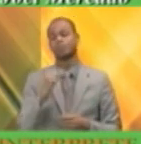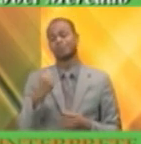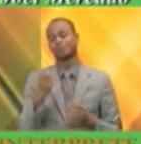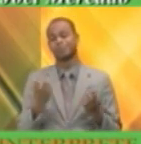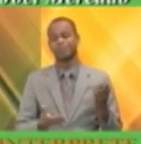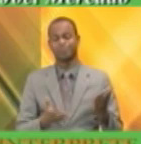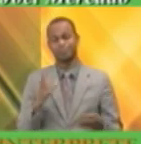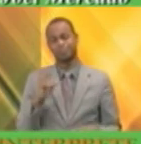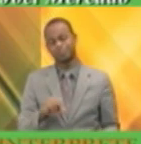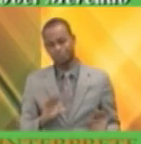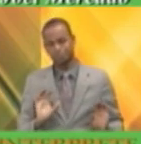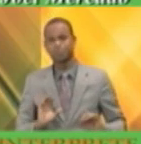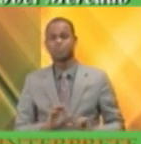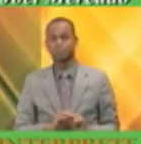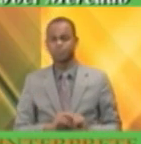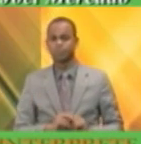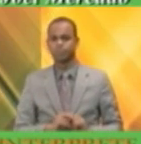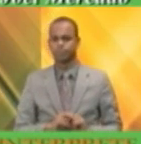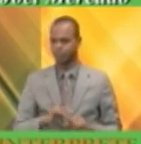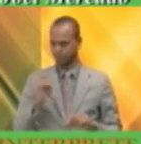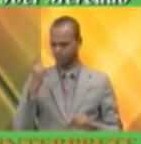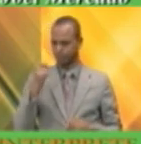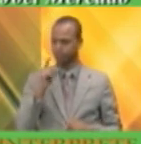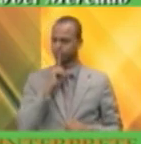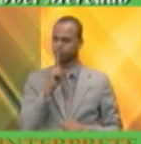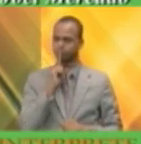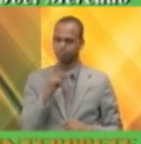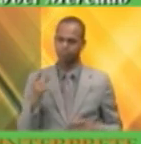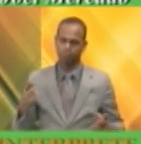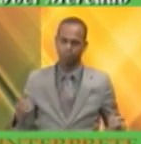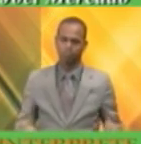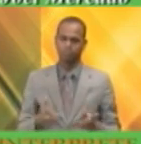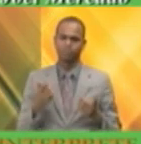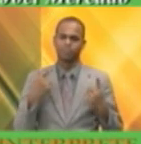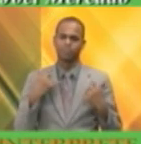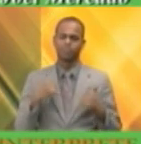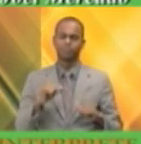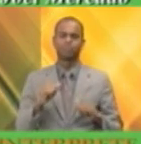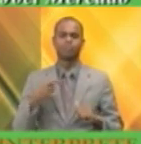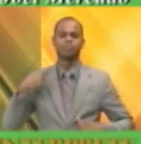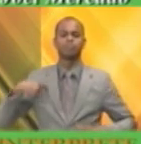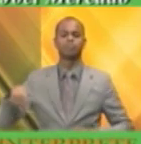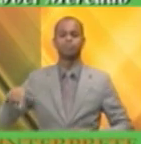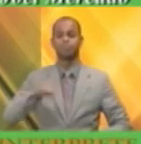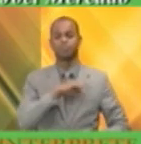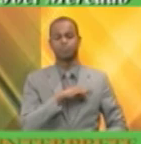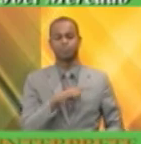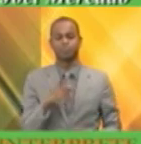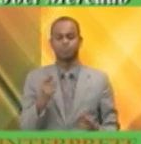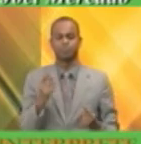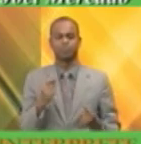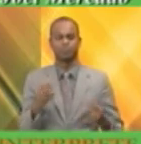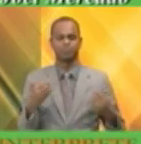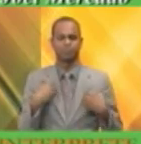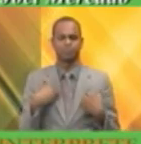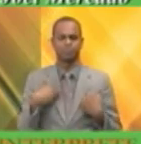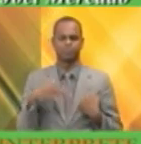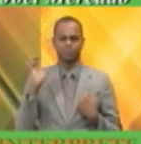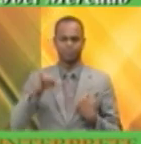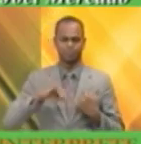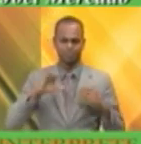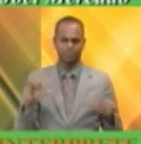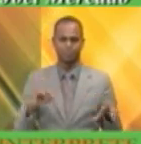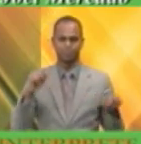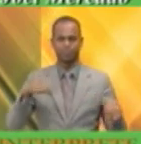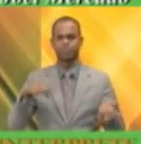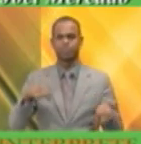dicen que no. ¿Entiendes? Pero ciertamente todavía nosotros tenemos esos atletas que están